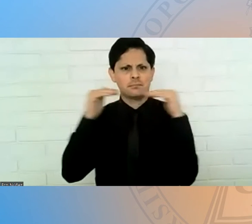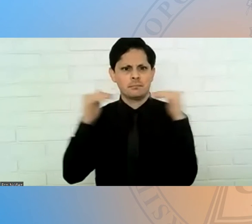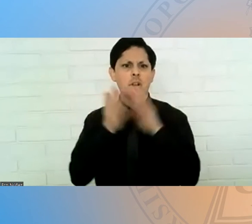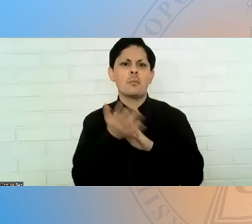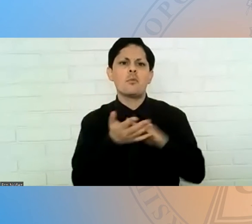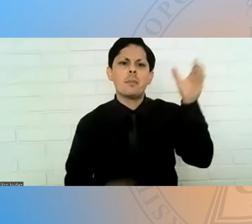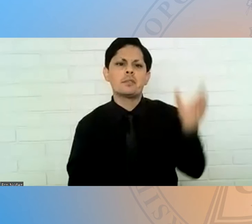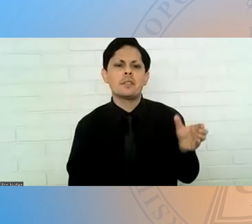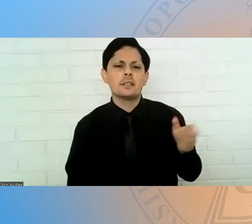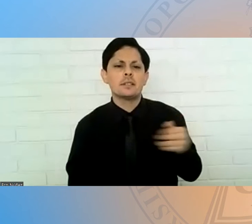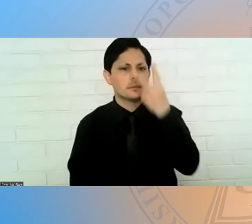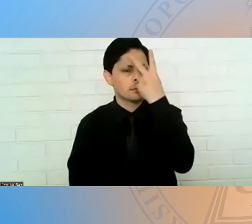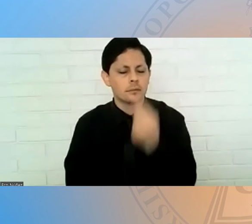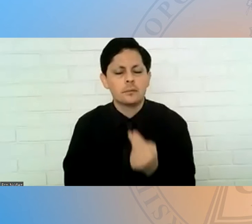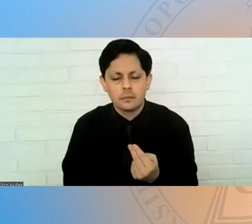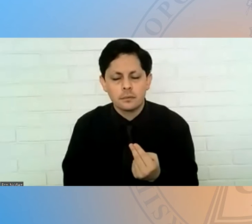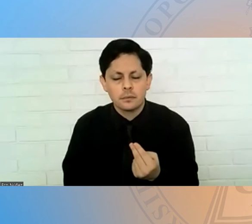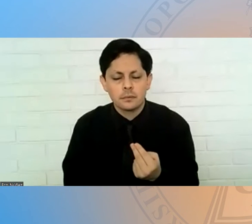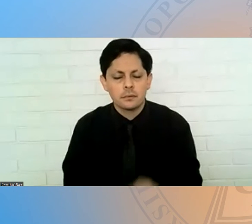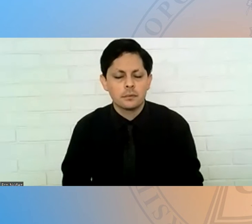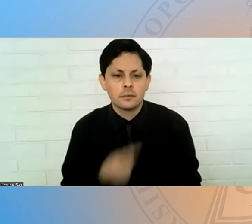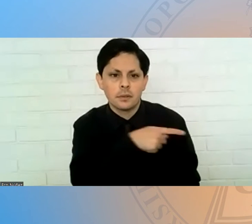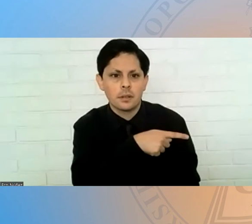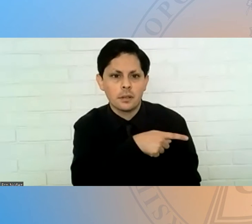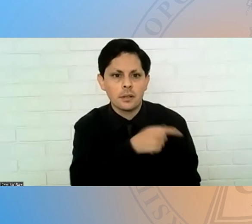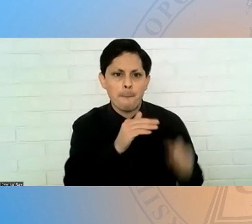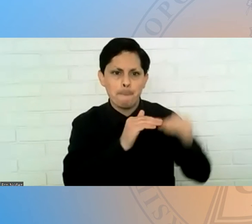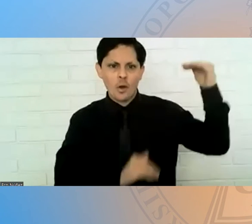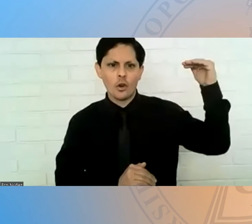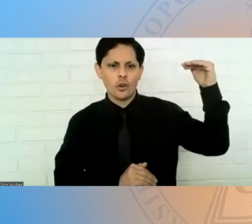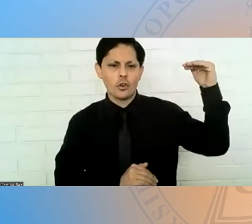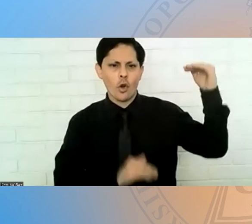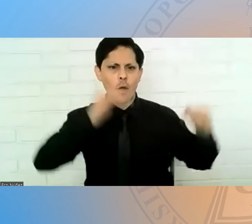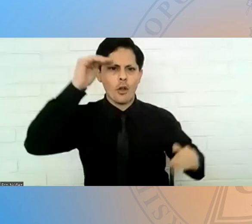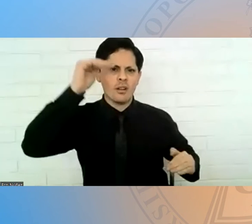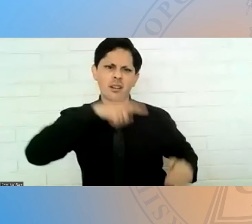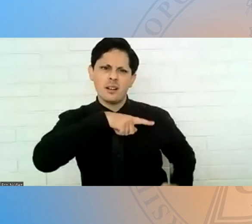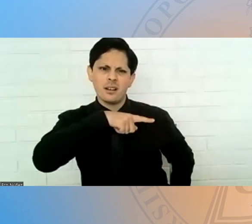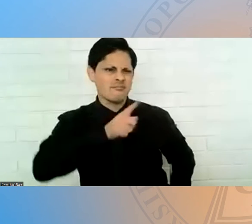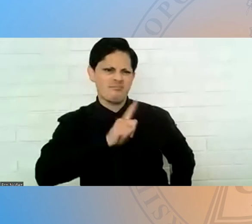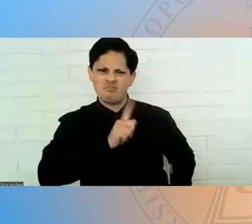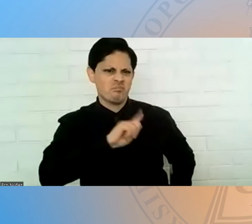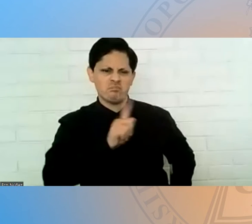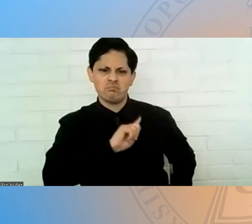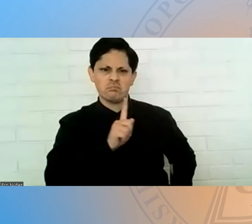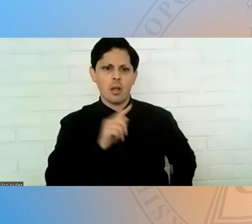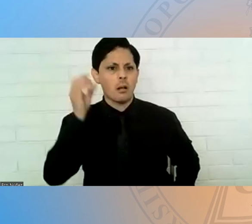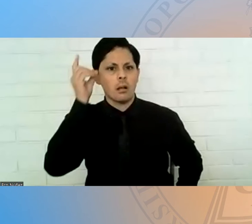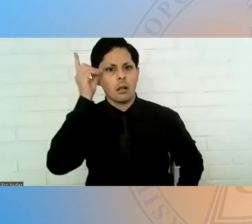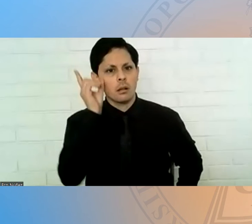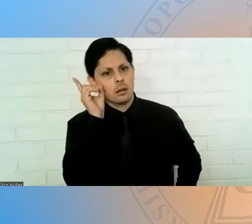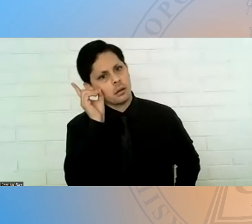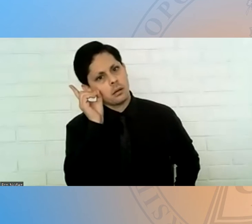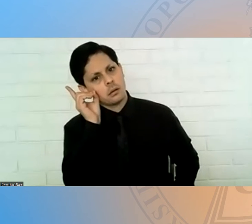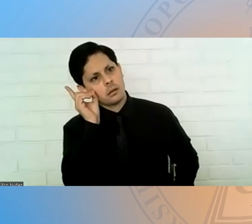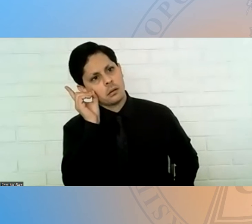ciega, una persona diversa que es ciega, pero no es mejor ni peor que yo. Y si estoy con una persona con un déficit intelectual, es una